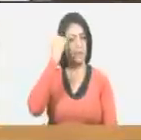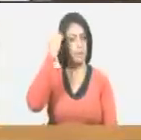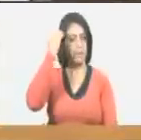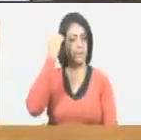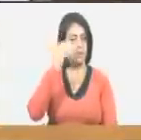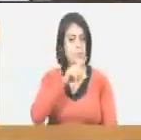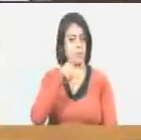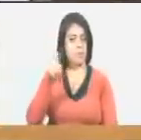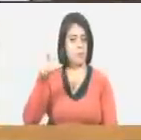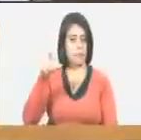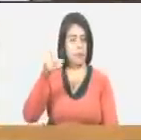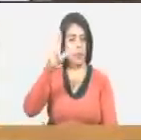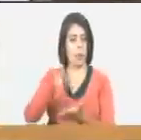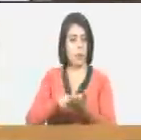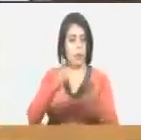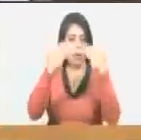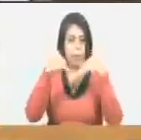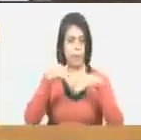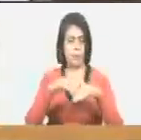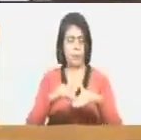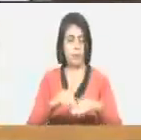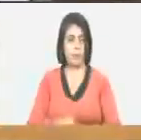consideración, aprobado.